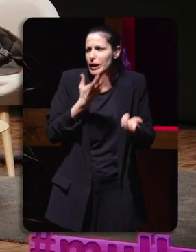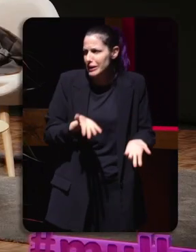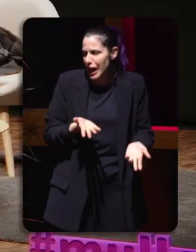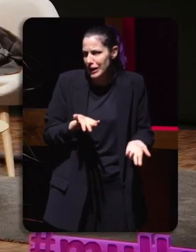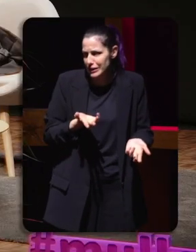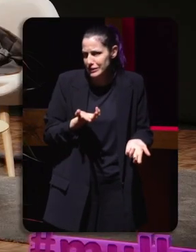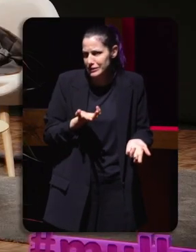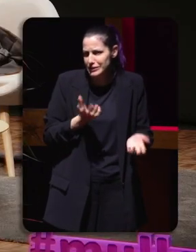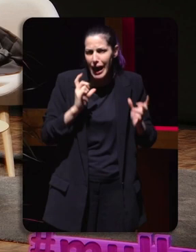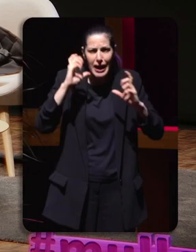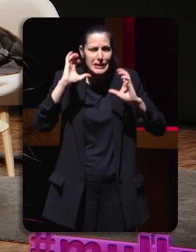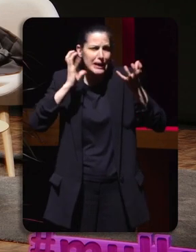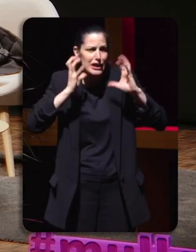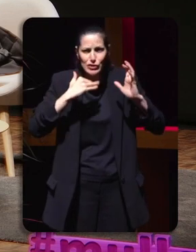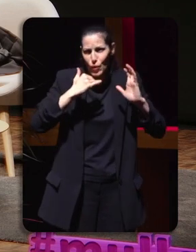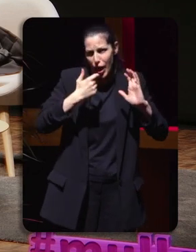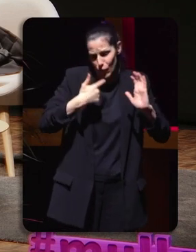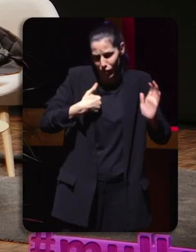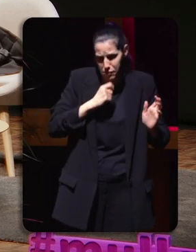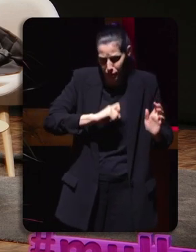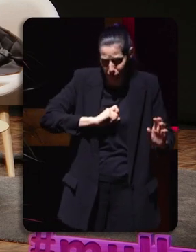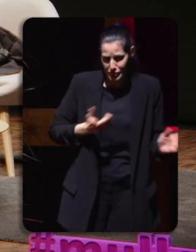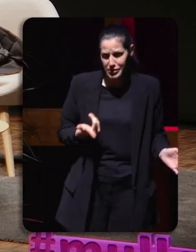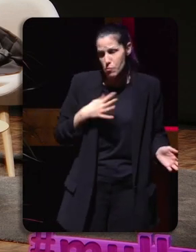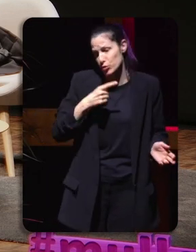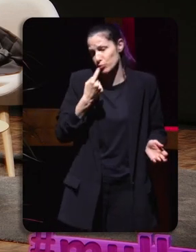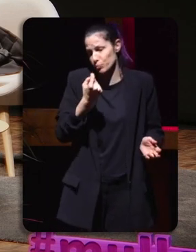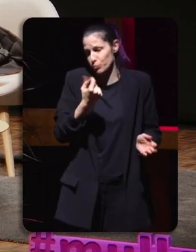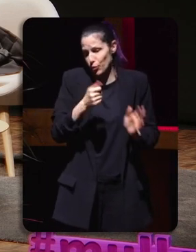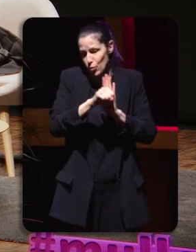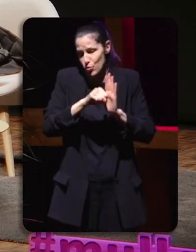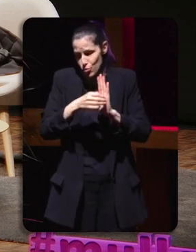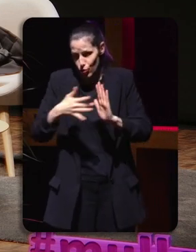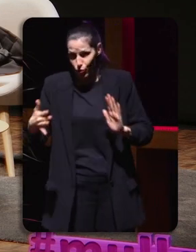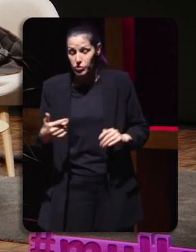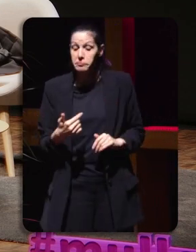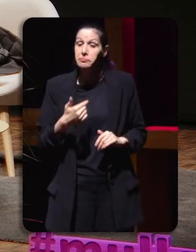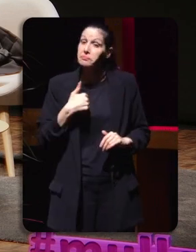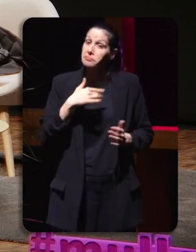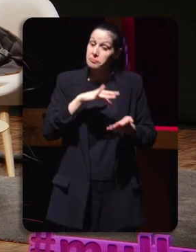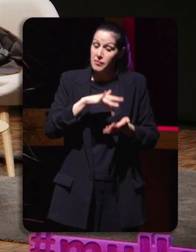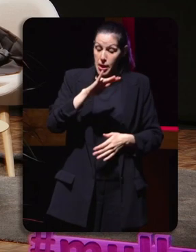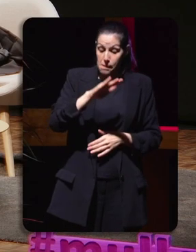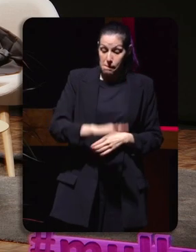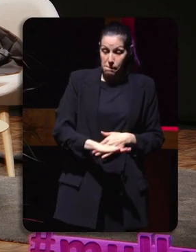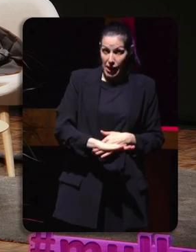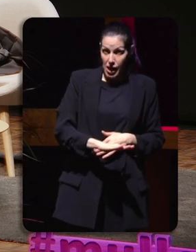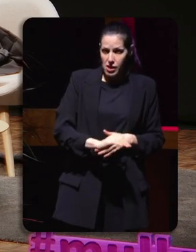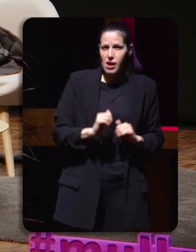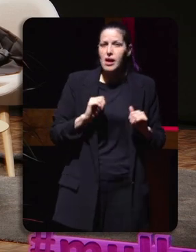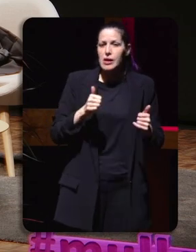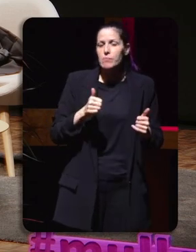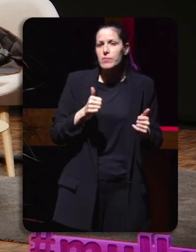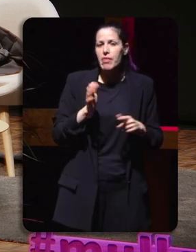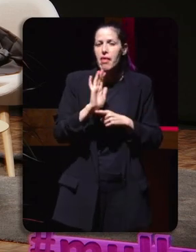bueno no sé cómo cuando eso yo ya me callaré porque me enrollo mucho cuando yo era pequeña empezó Superman y